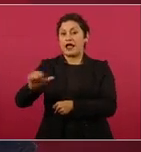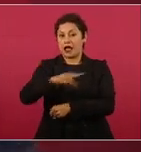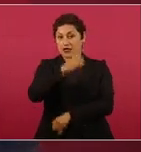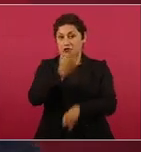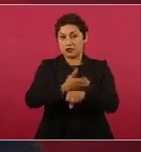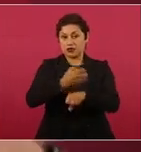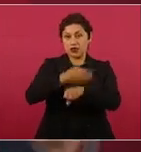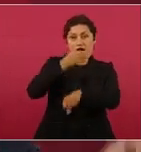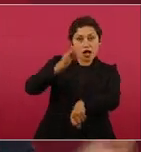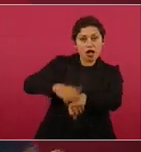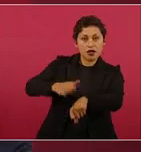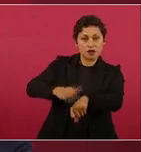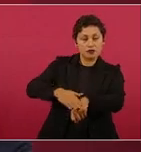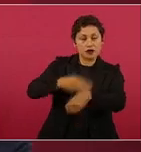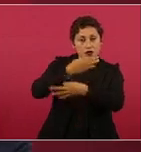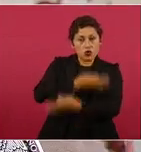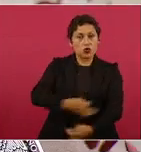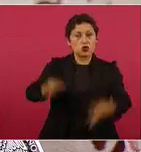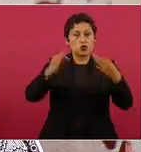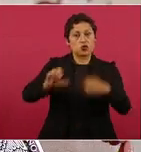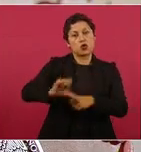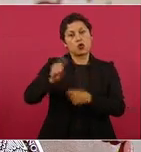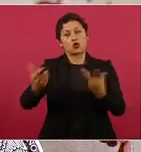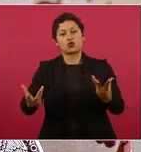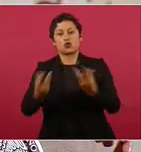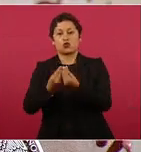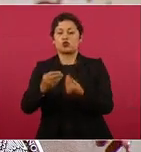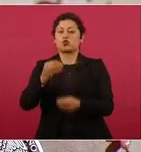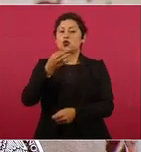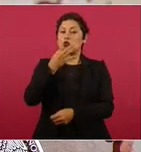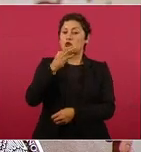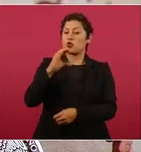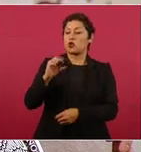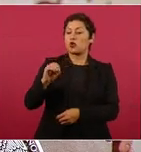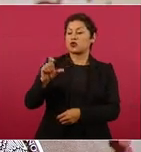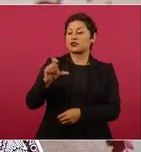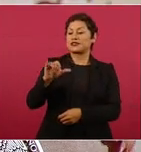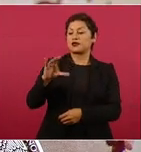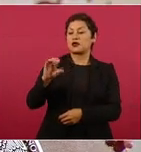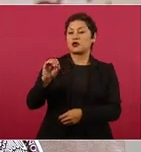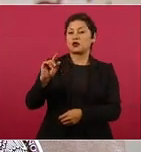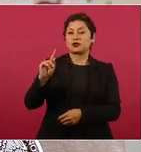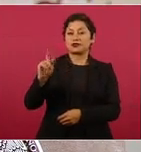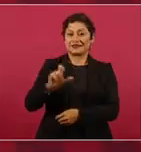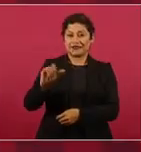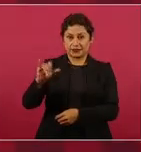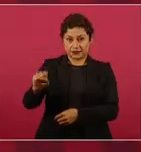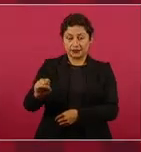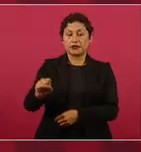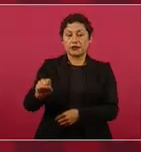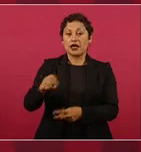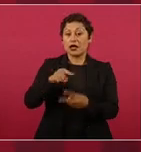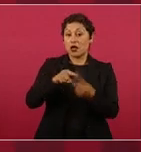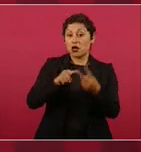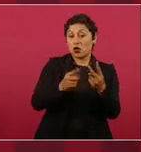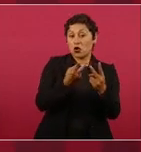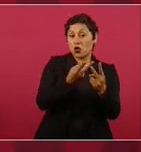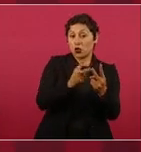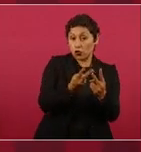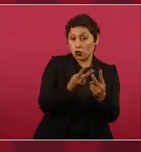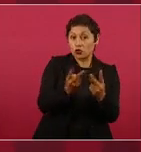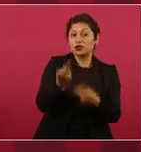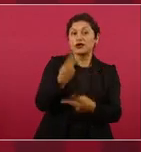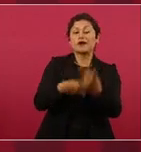Unidos, junto con otro, el Roxicopsib, porque aumentan el riesgo cardiovascular. Se considera un